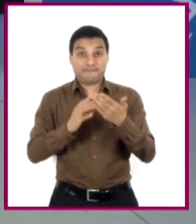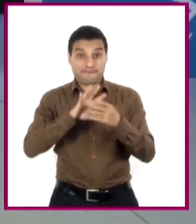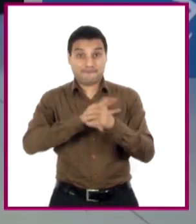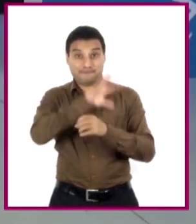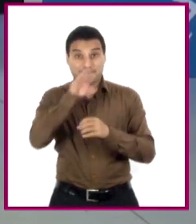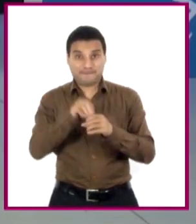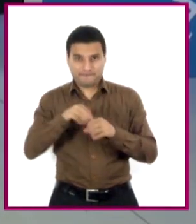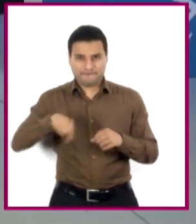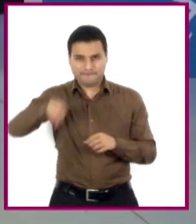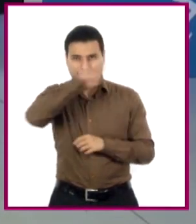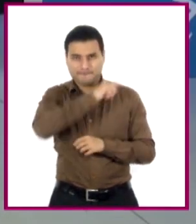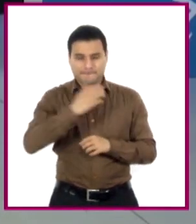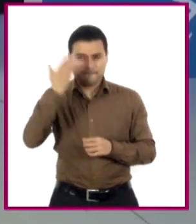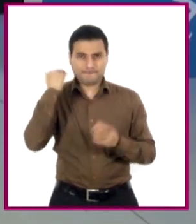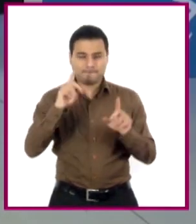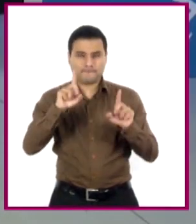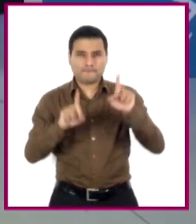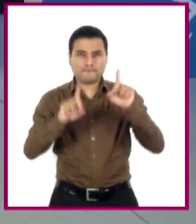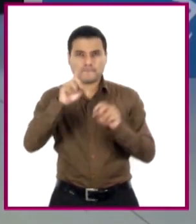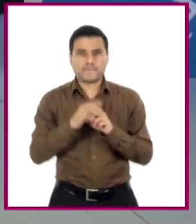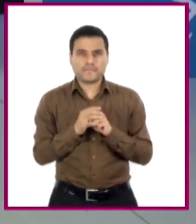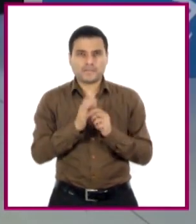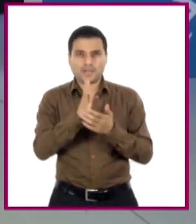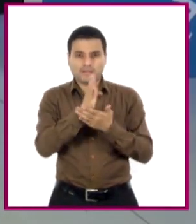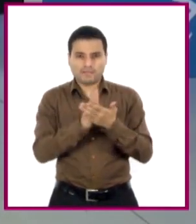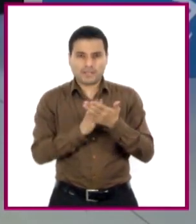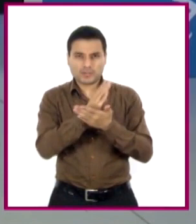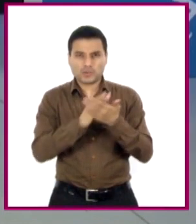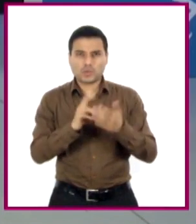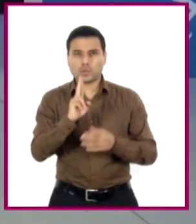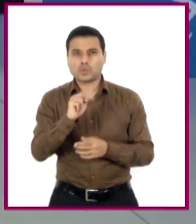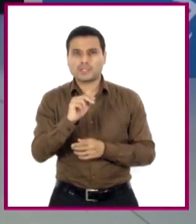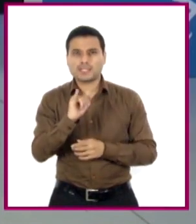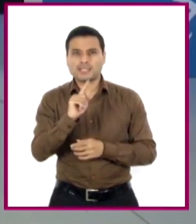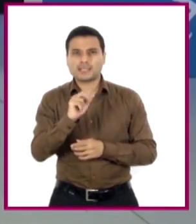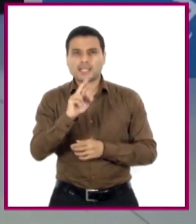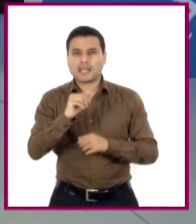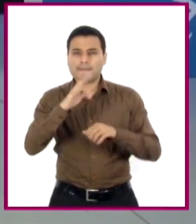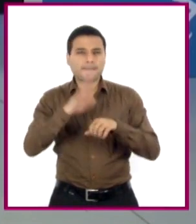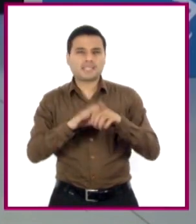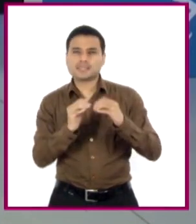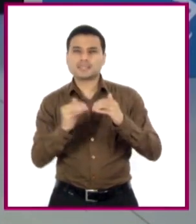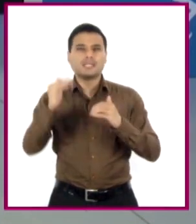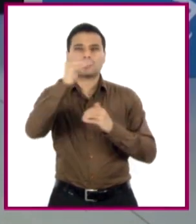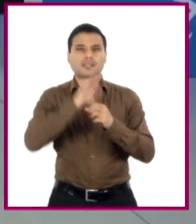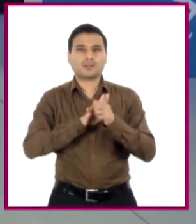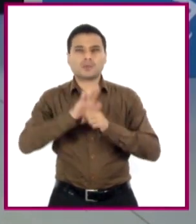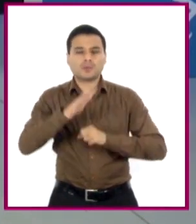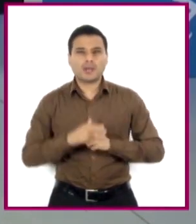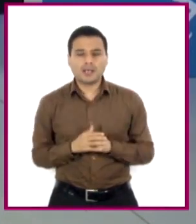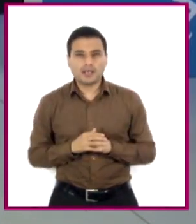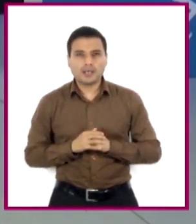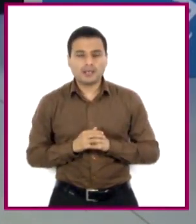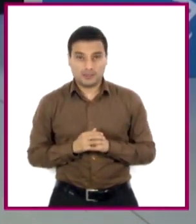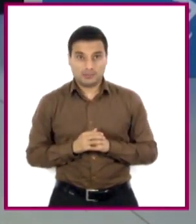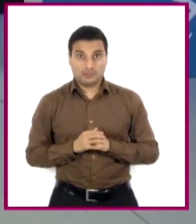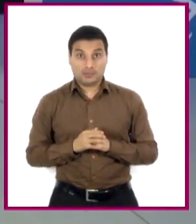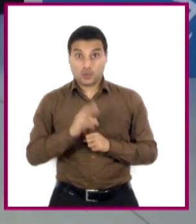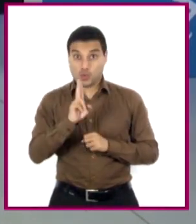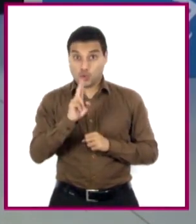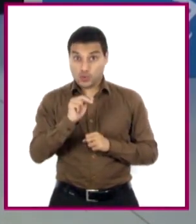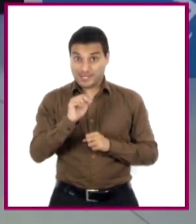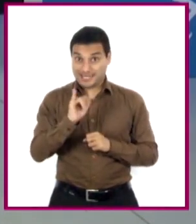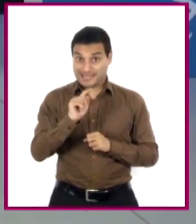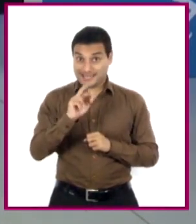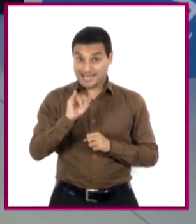han preguntado cuál será la fracción unitaria más grande que existe? Recuerden que para que sea unitaria debe